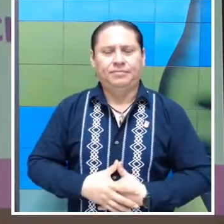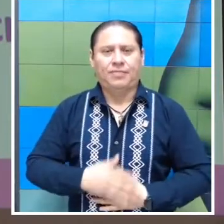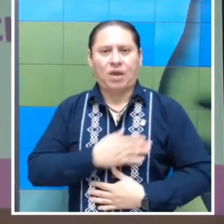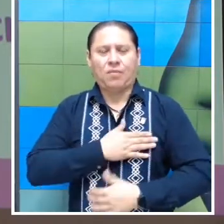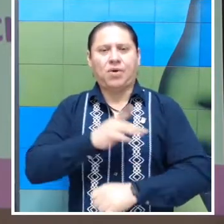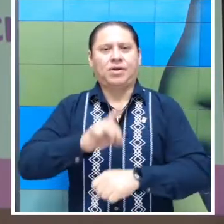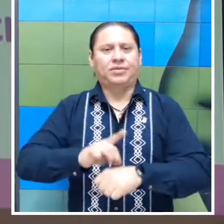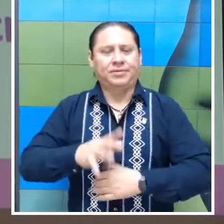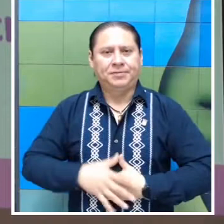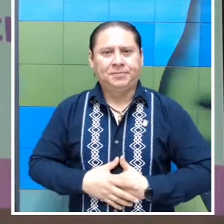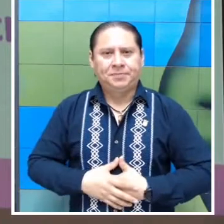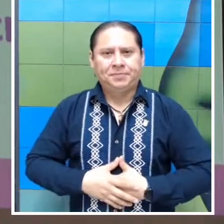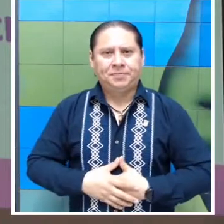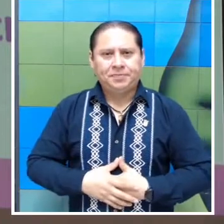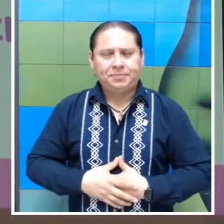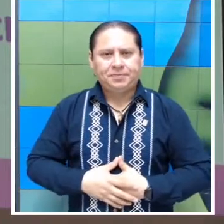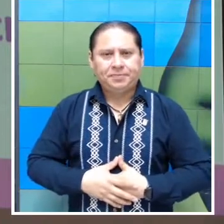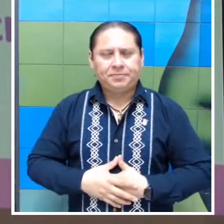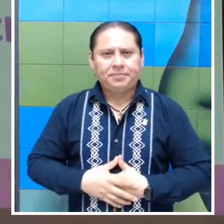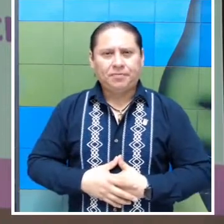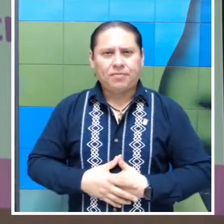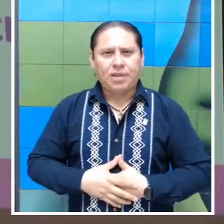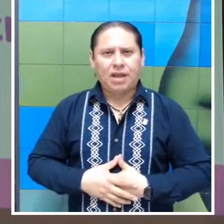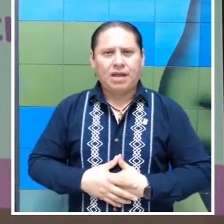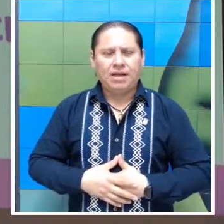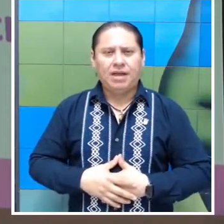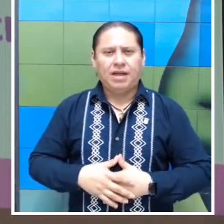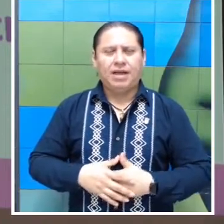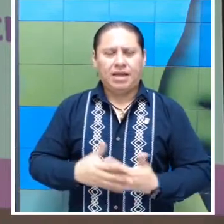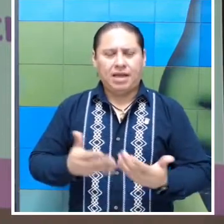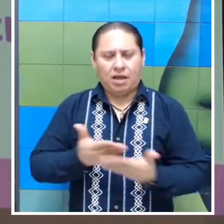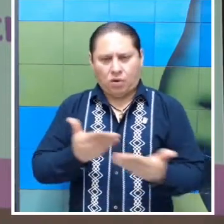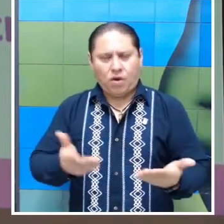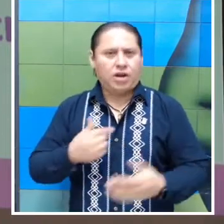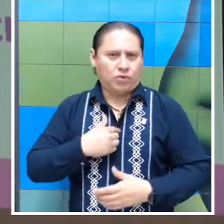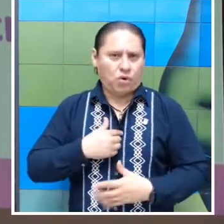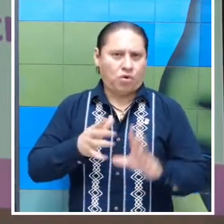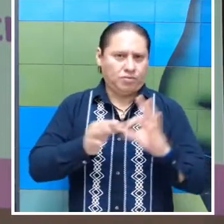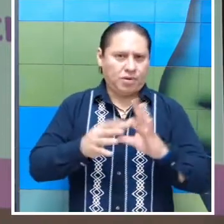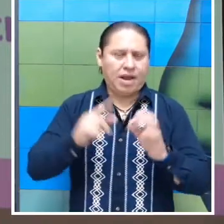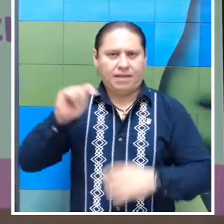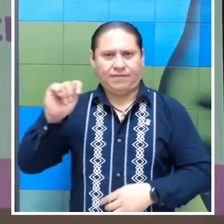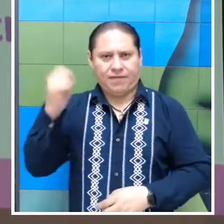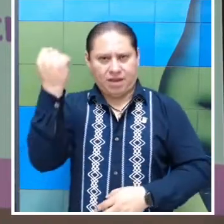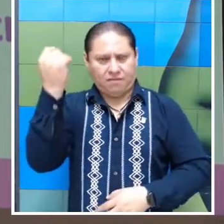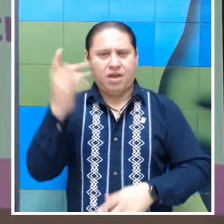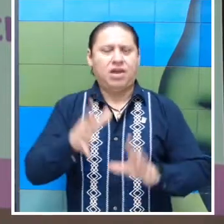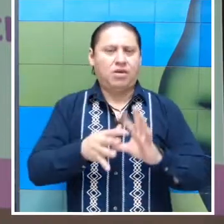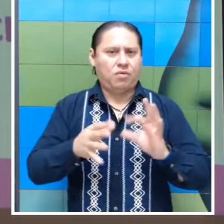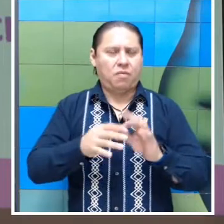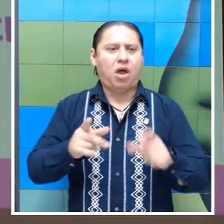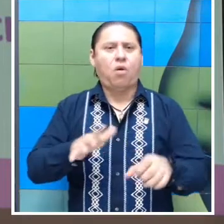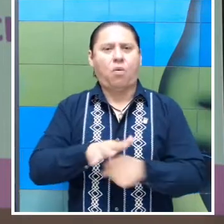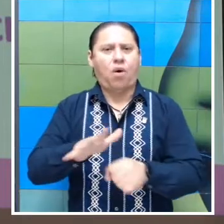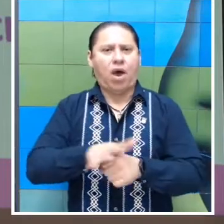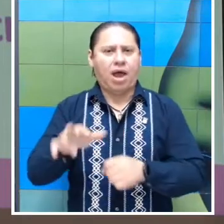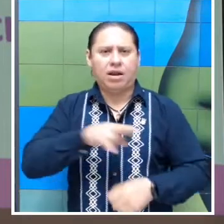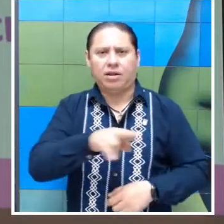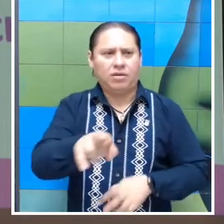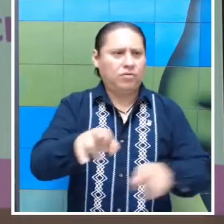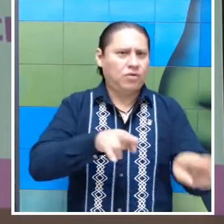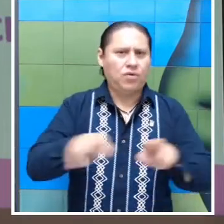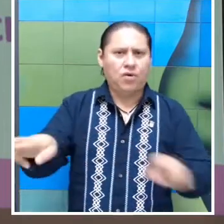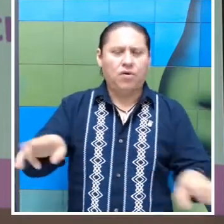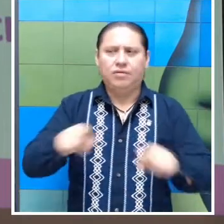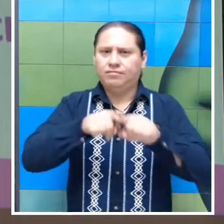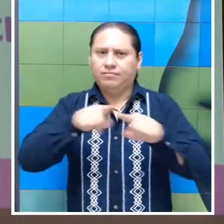Buenos días. Pues mi parte es la parte técnica, la parte de la explicación de la ruta y las